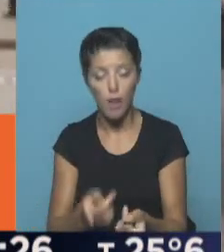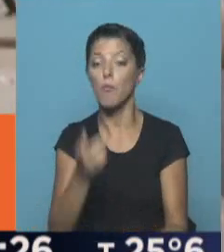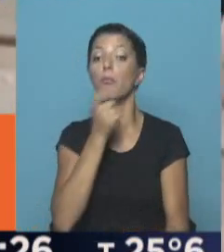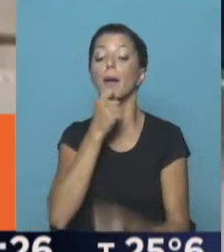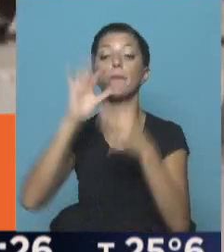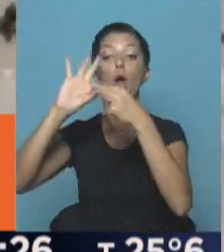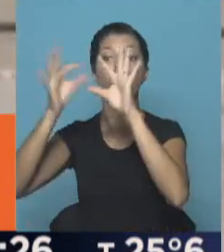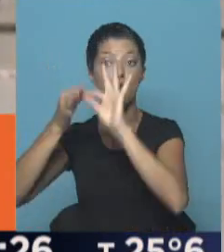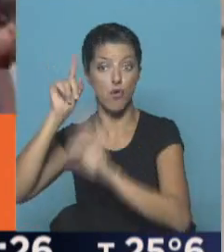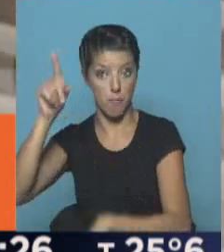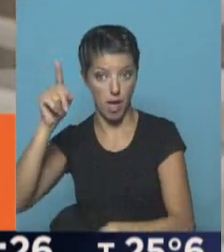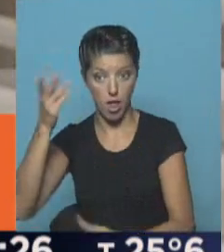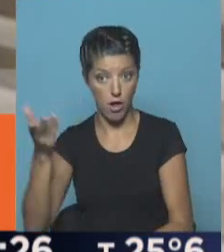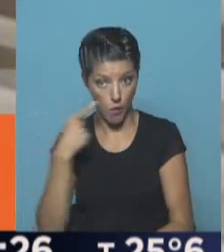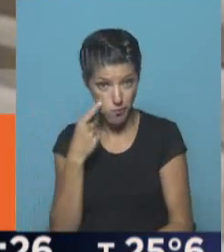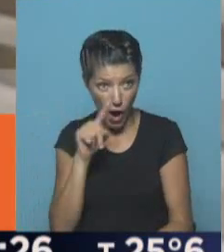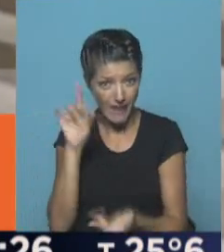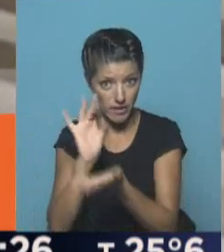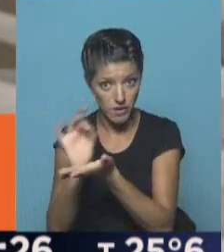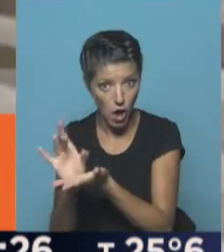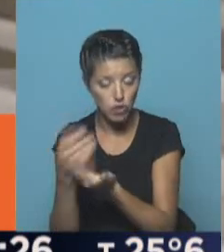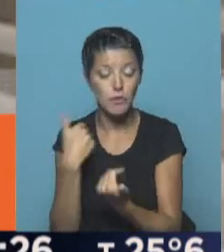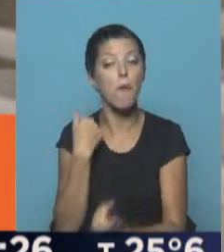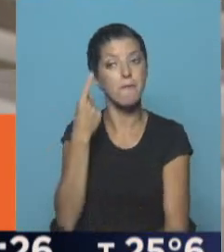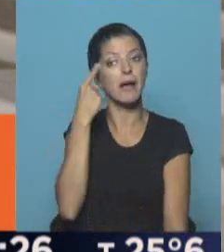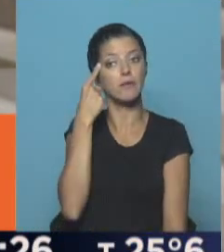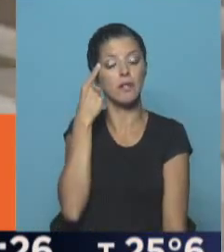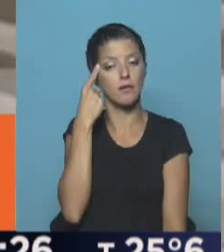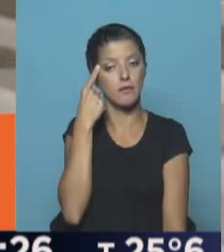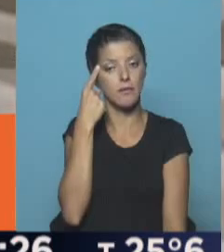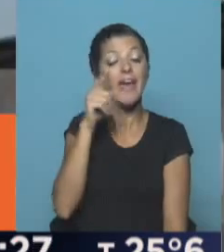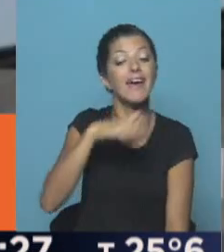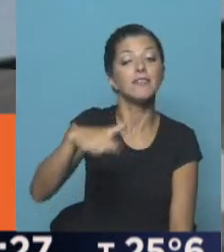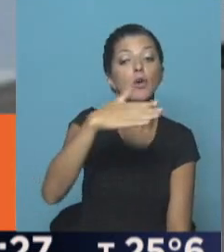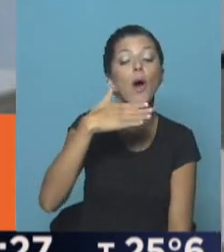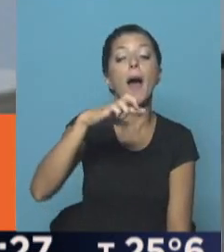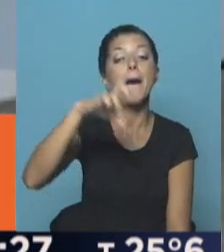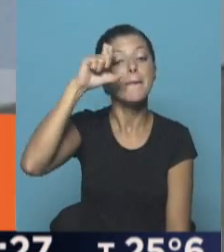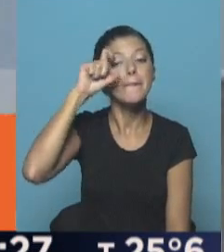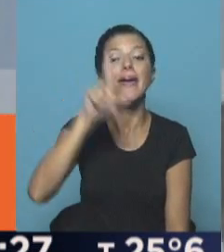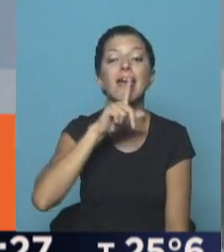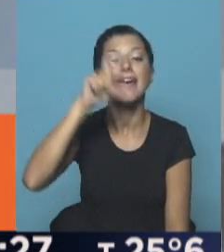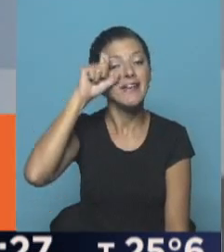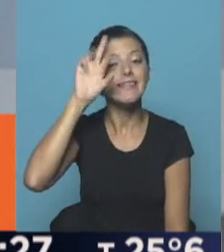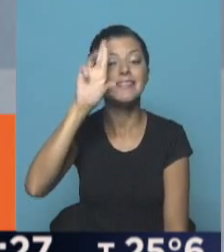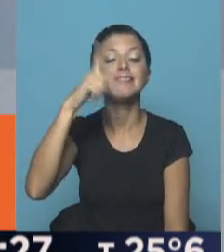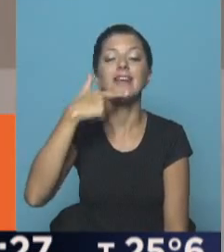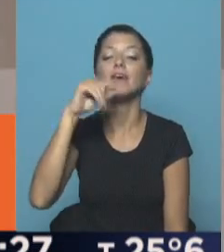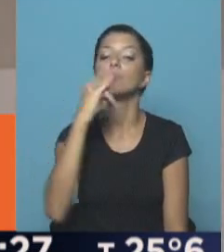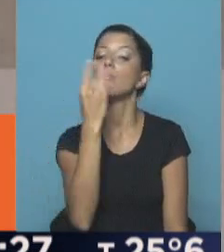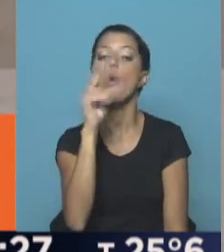Europa. El dato quizá que hay que tener presente es que San Petersburgo nunca sufrió un atentado, de manera que